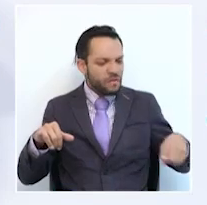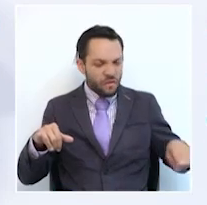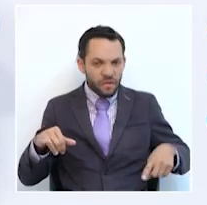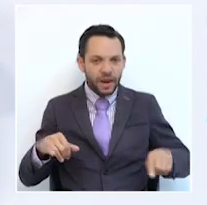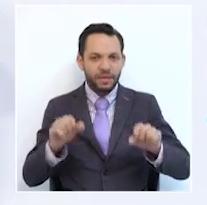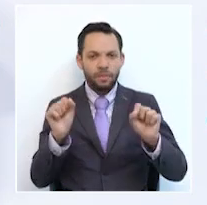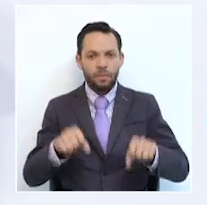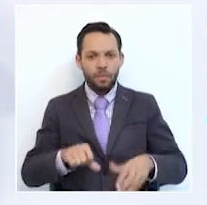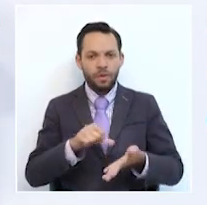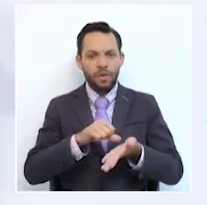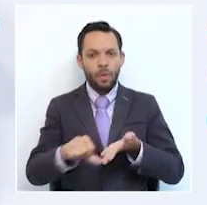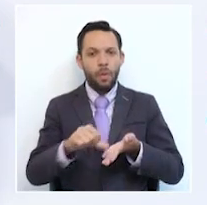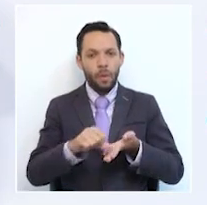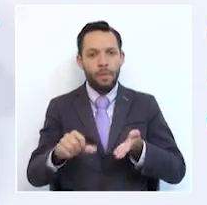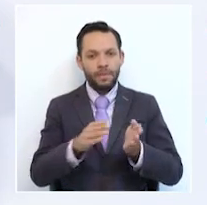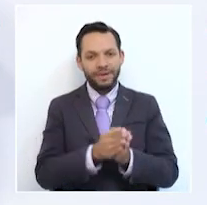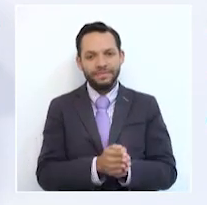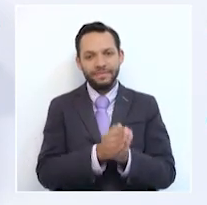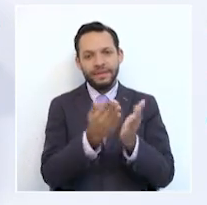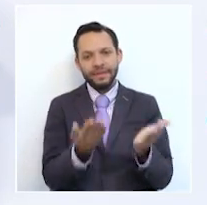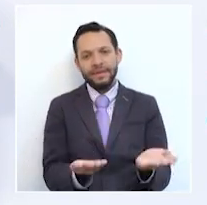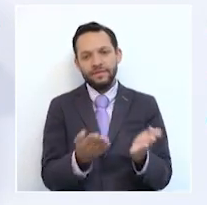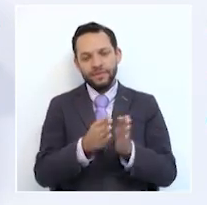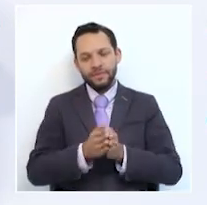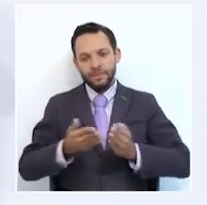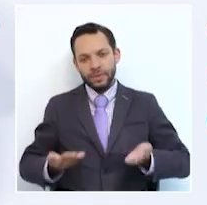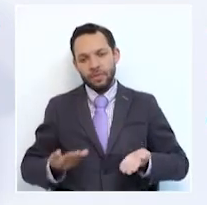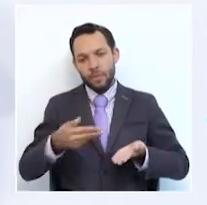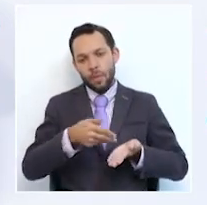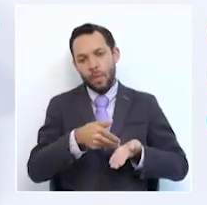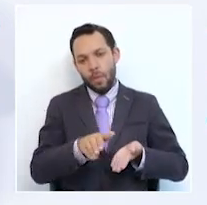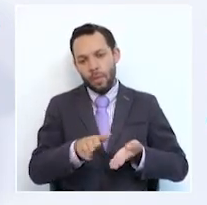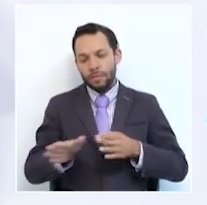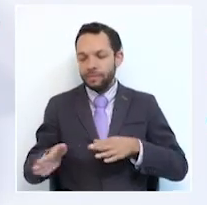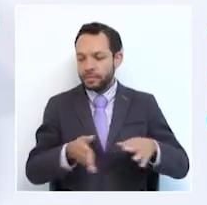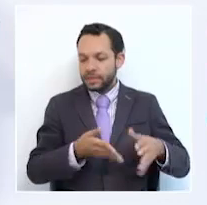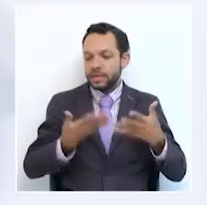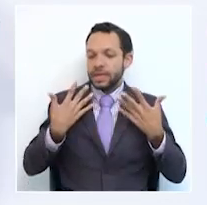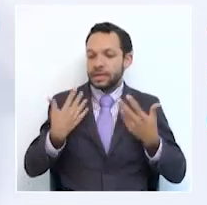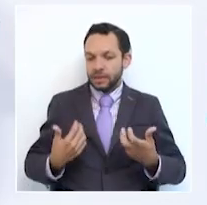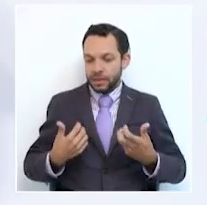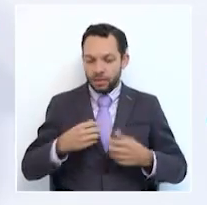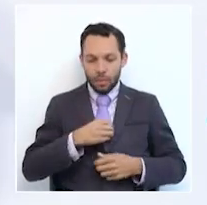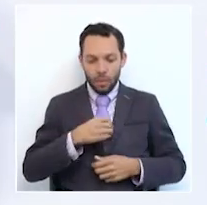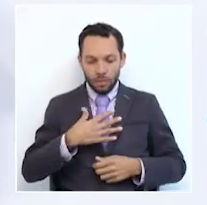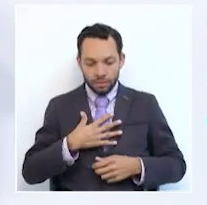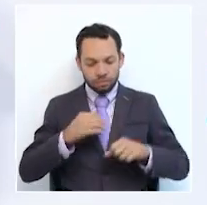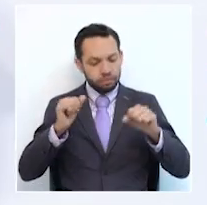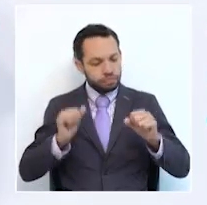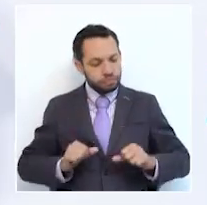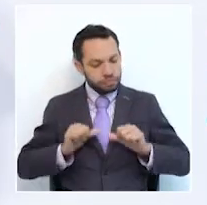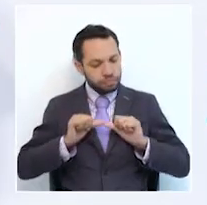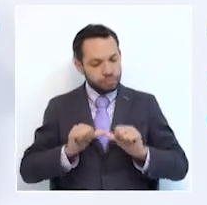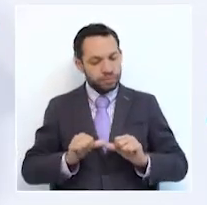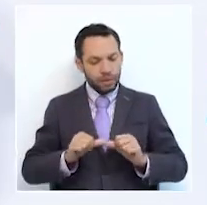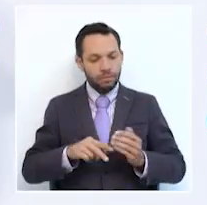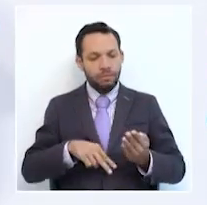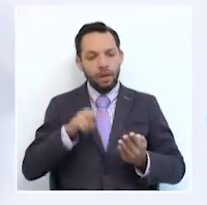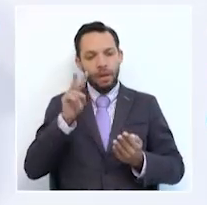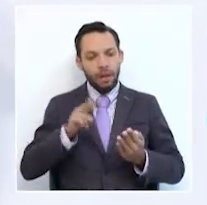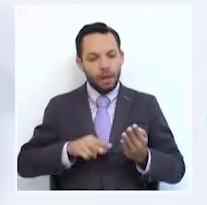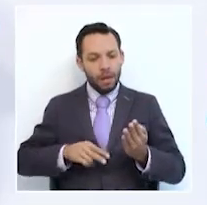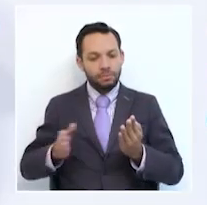económico porque son dos libros en uno y queremos es que todos ustedes en la oportunidad de tener toda esa